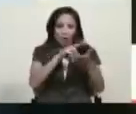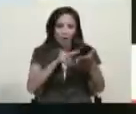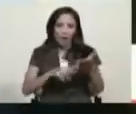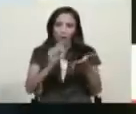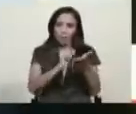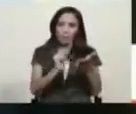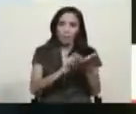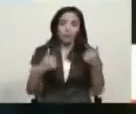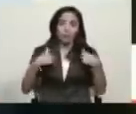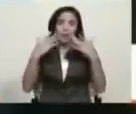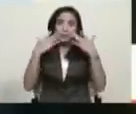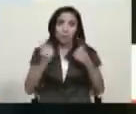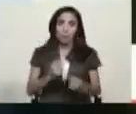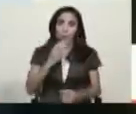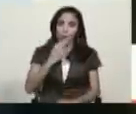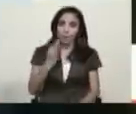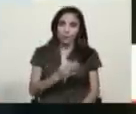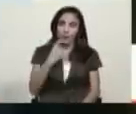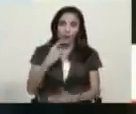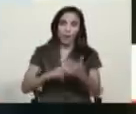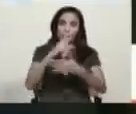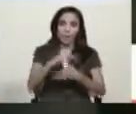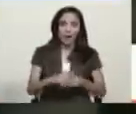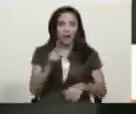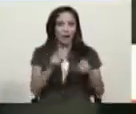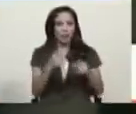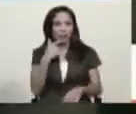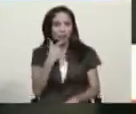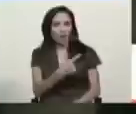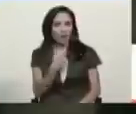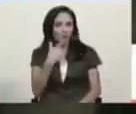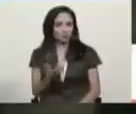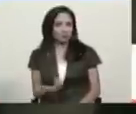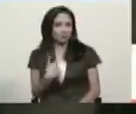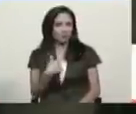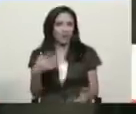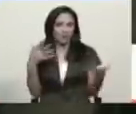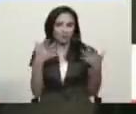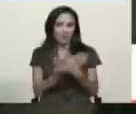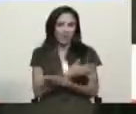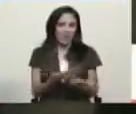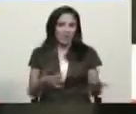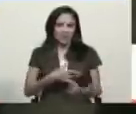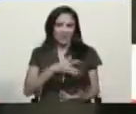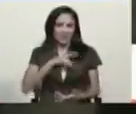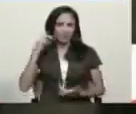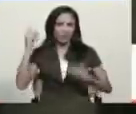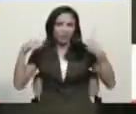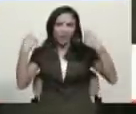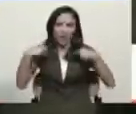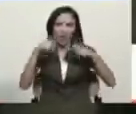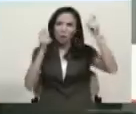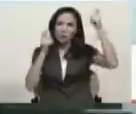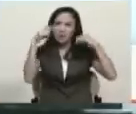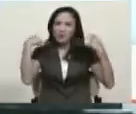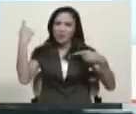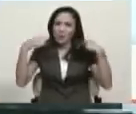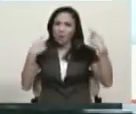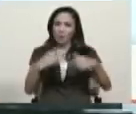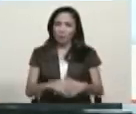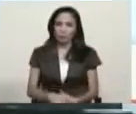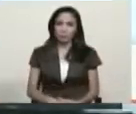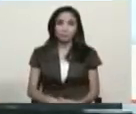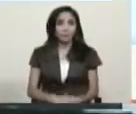seguro que cuando se hizo el plan, muchos consideraron que era un plan temerario y que era una locura. Y así